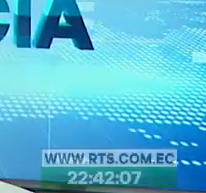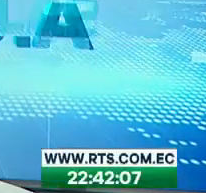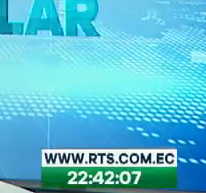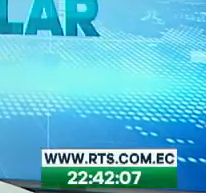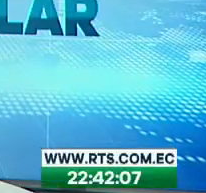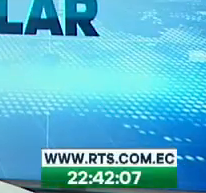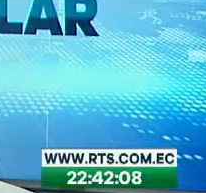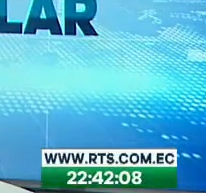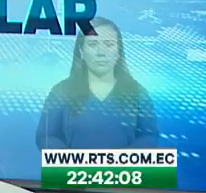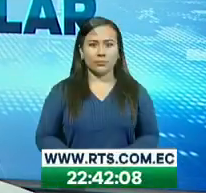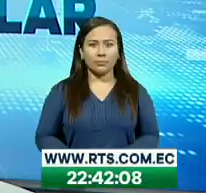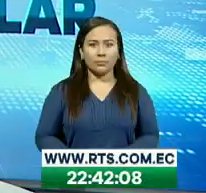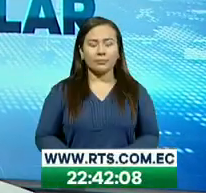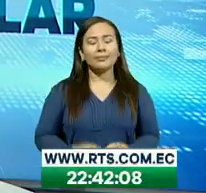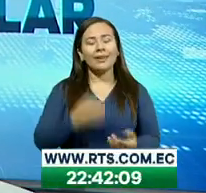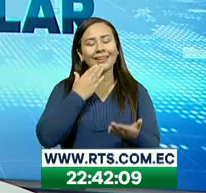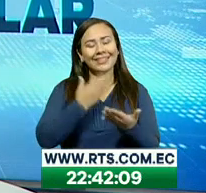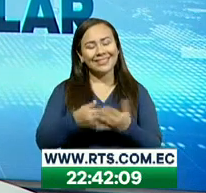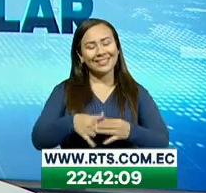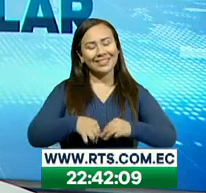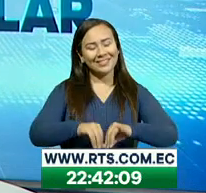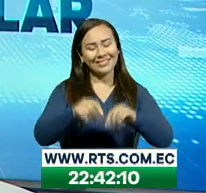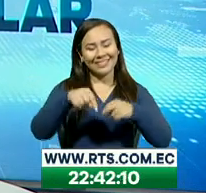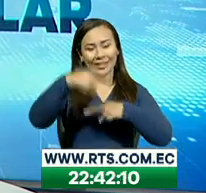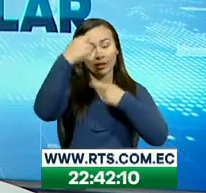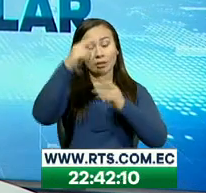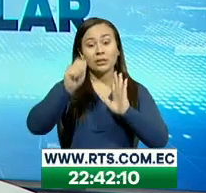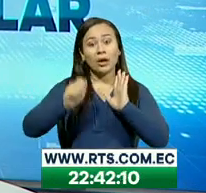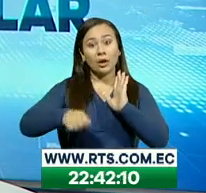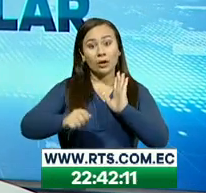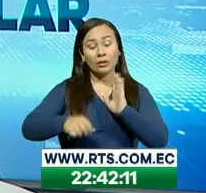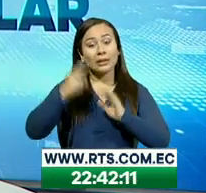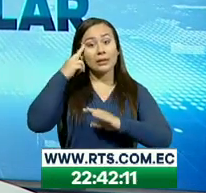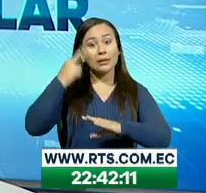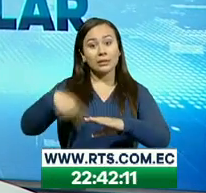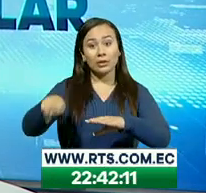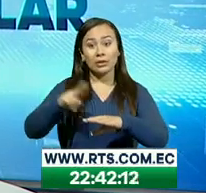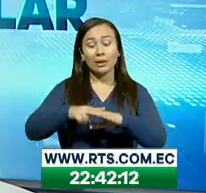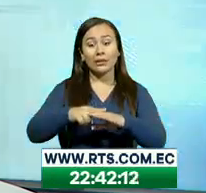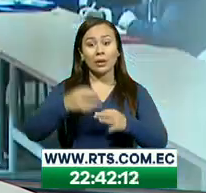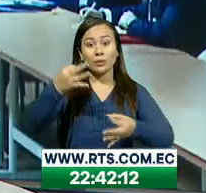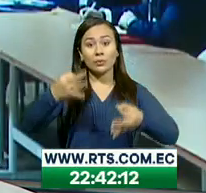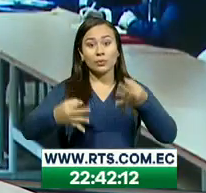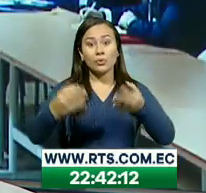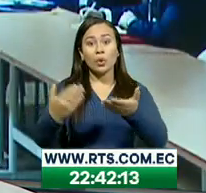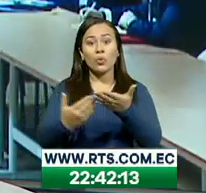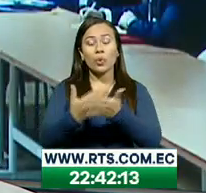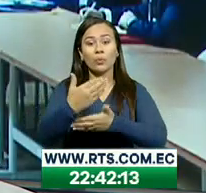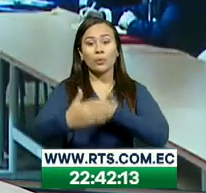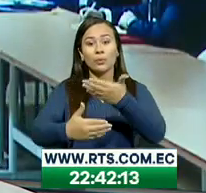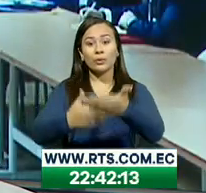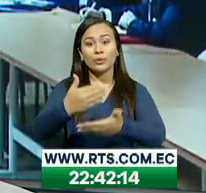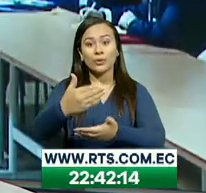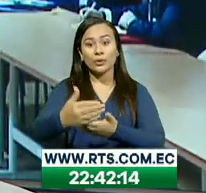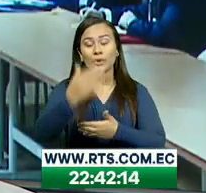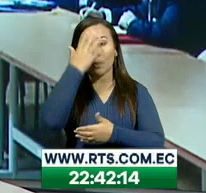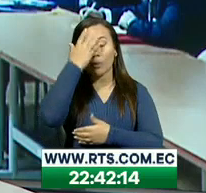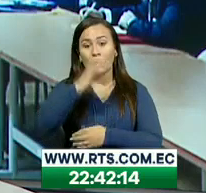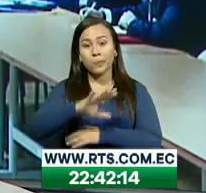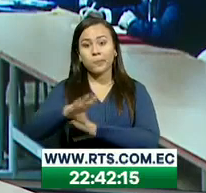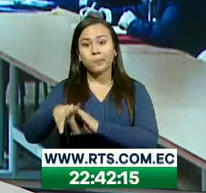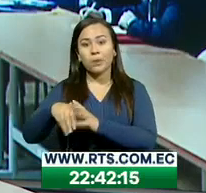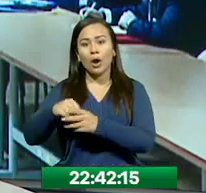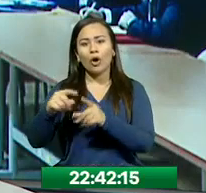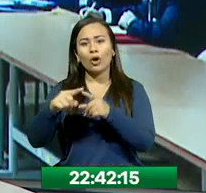Gracias por permanecer en nuestra sintonía. En la Corte Nacional de Justicia se abrió un nuevo proceso penal por presunto peculado